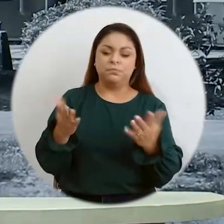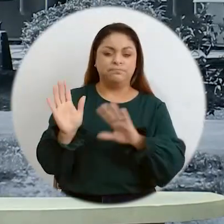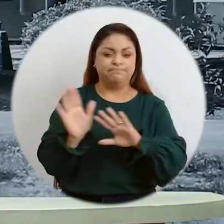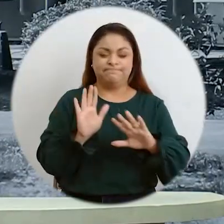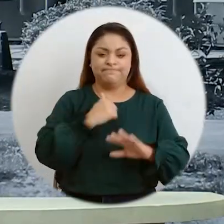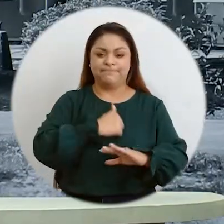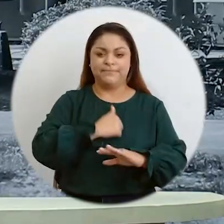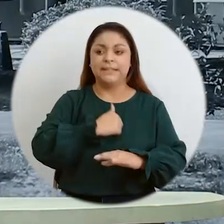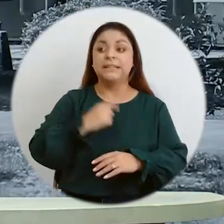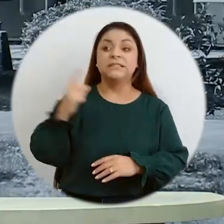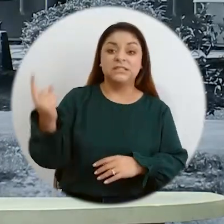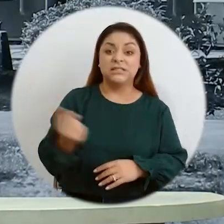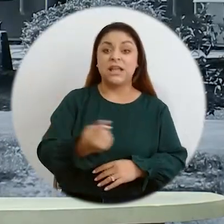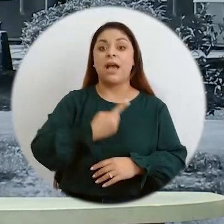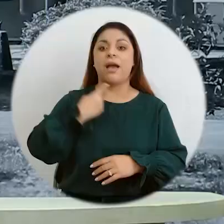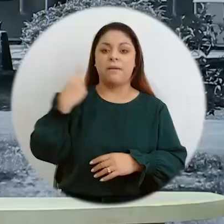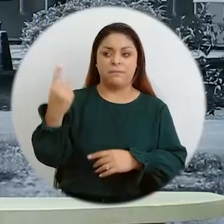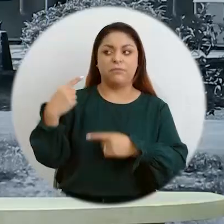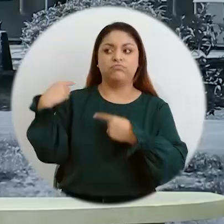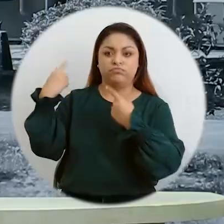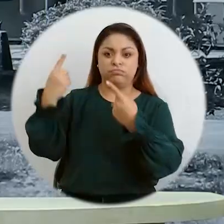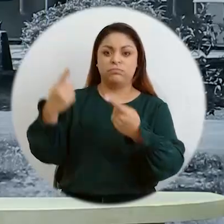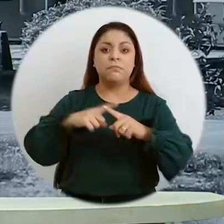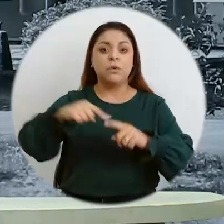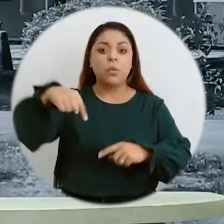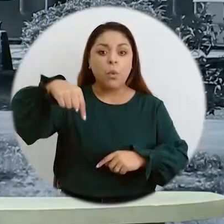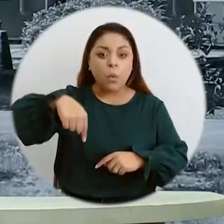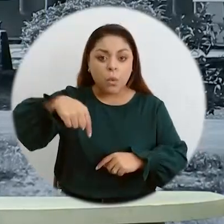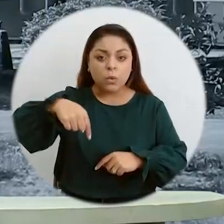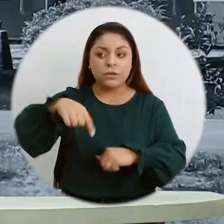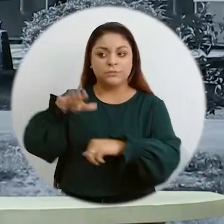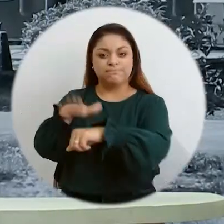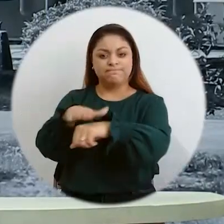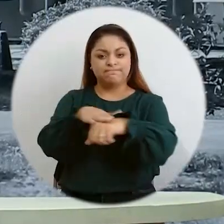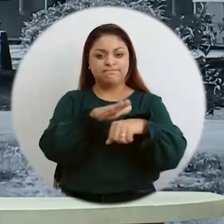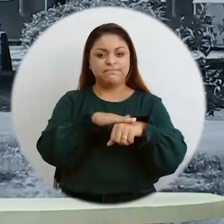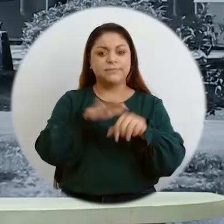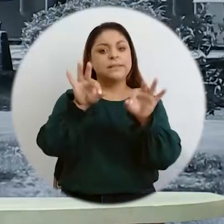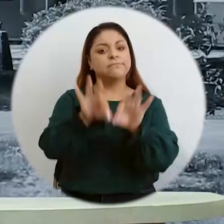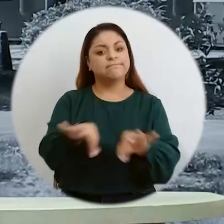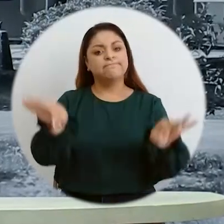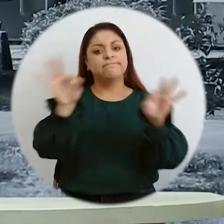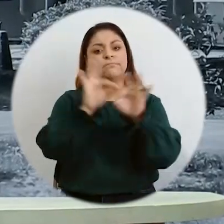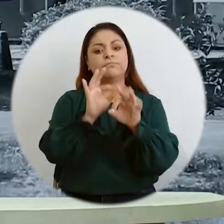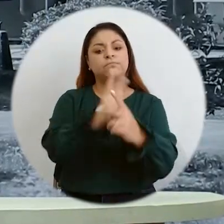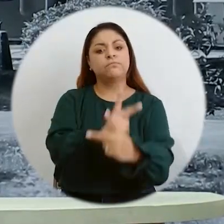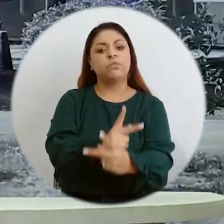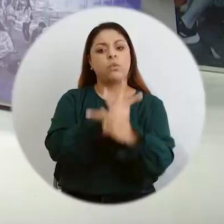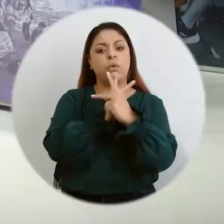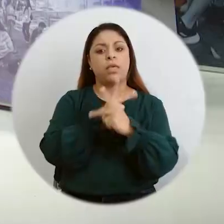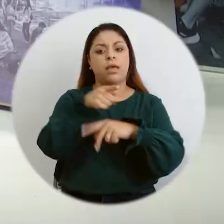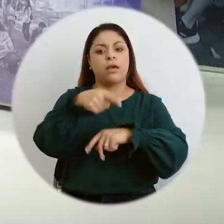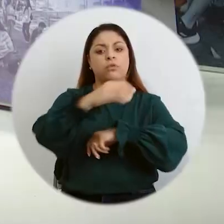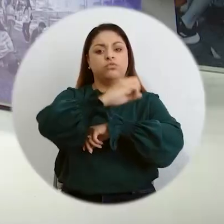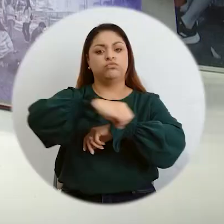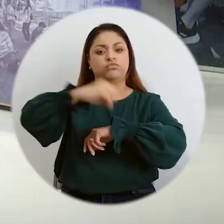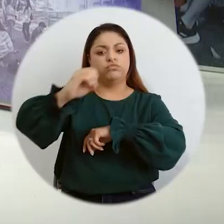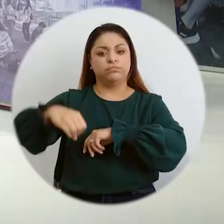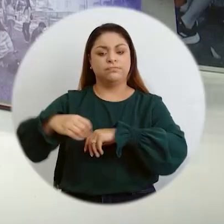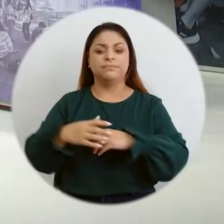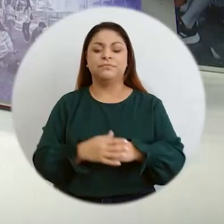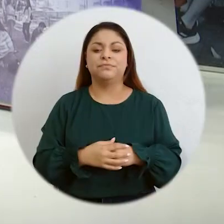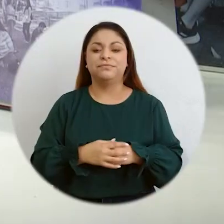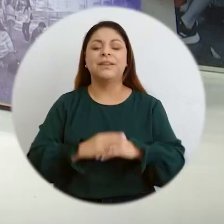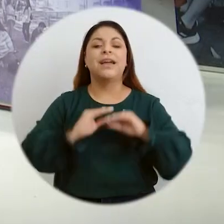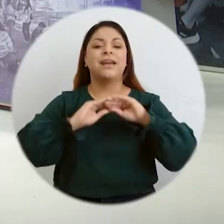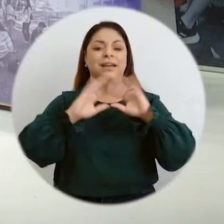siempre, pero hoy, digamos, ¿verdad?, estamos haciendo ese llamado de atención sobre la importancia de la protección de los océanos. Claro, muchas